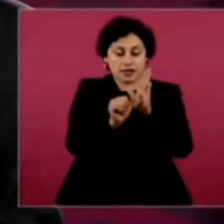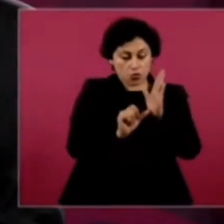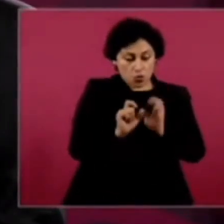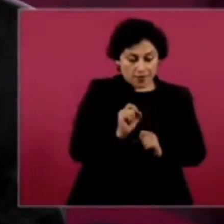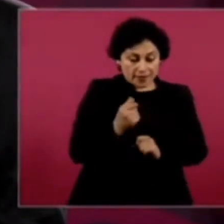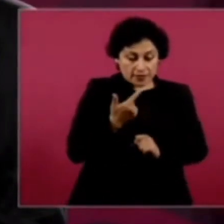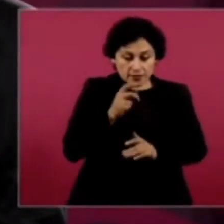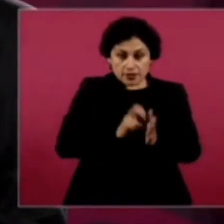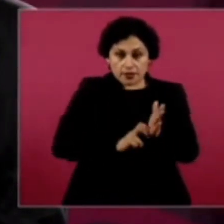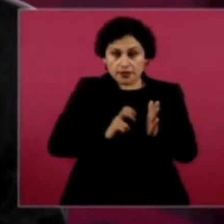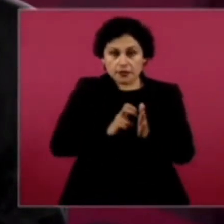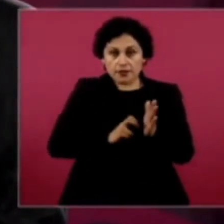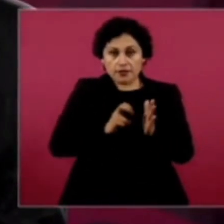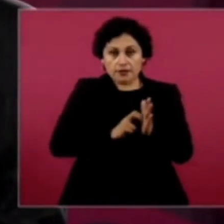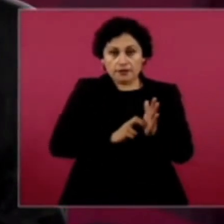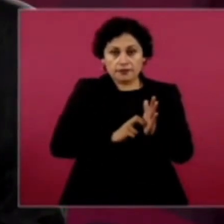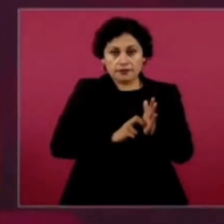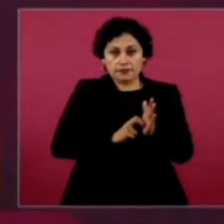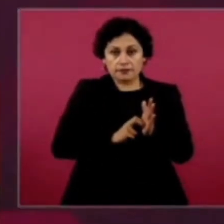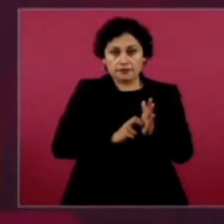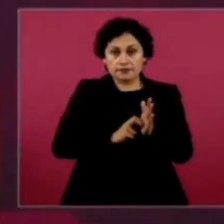27,